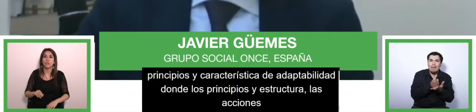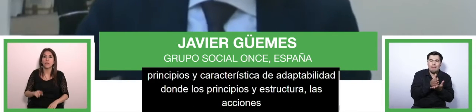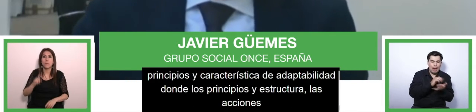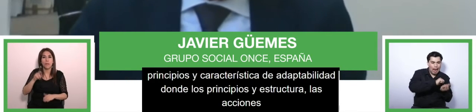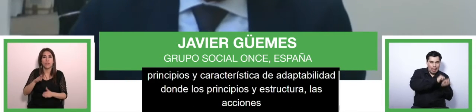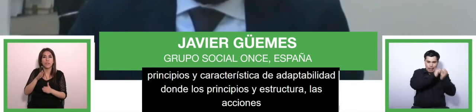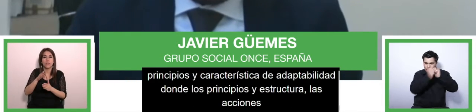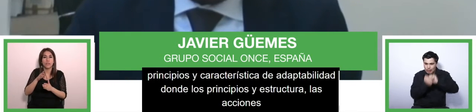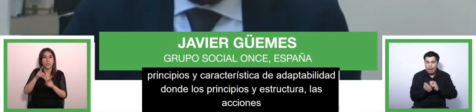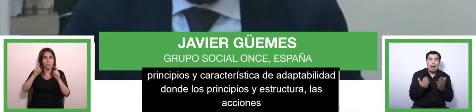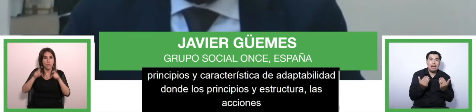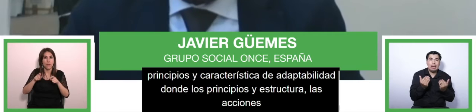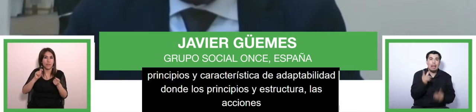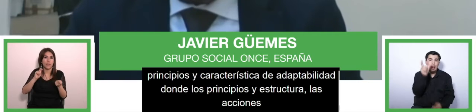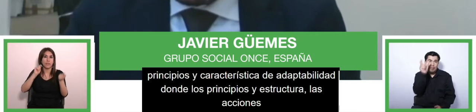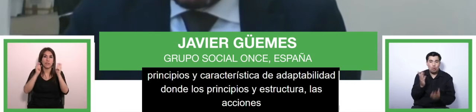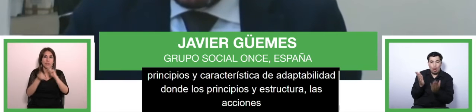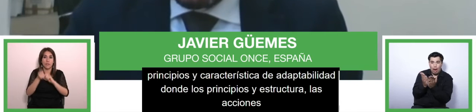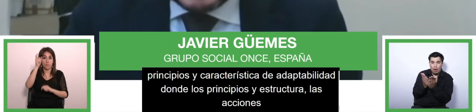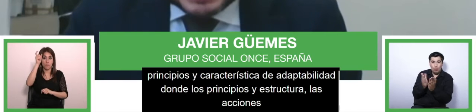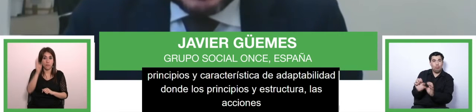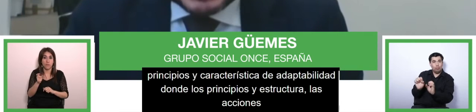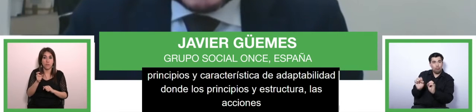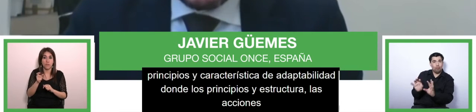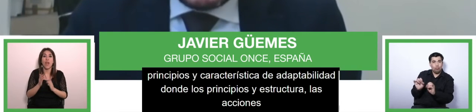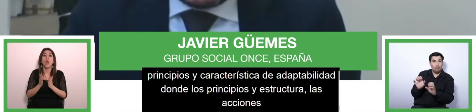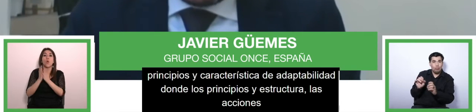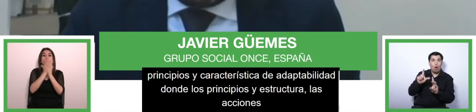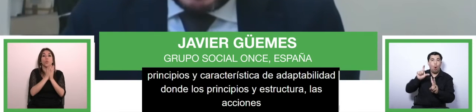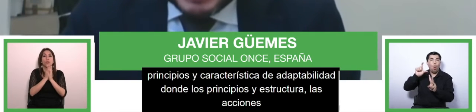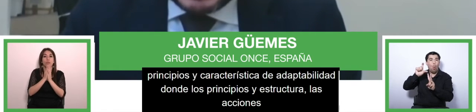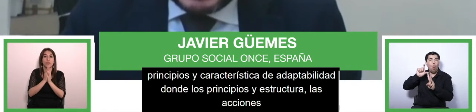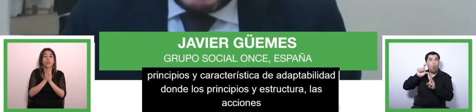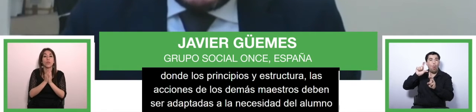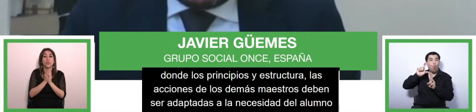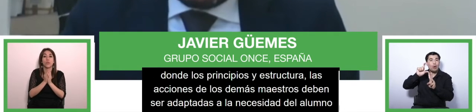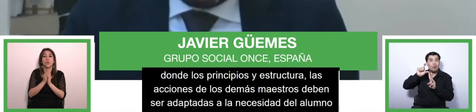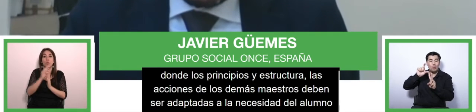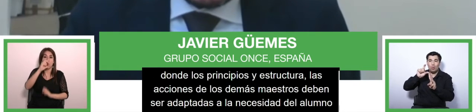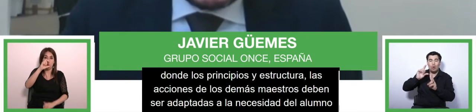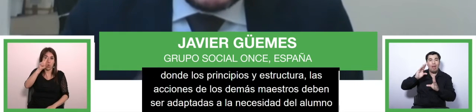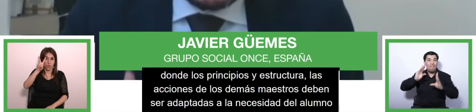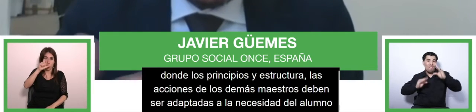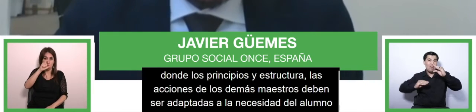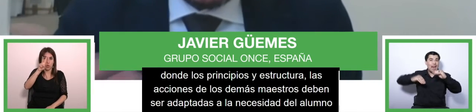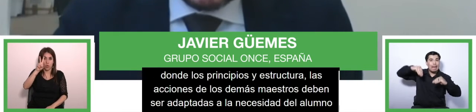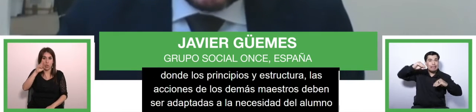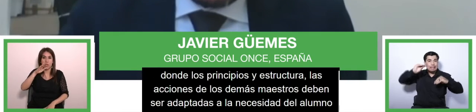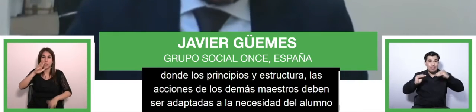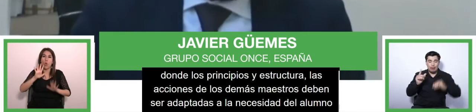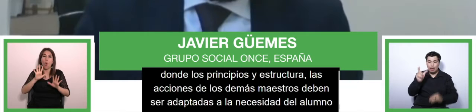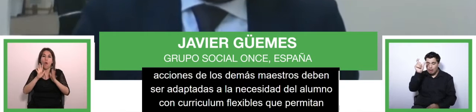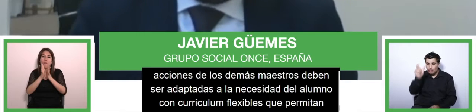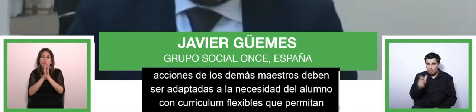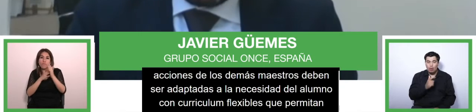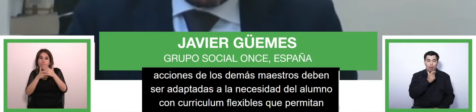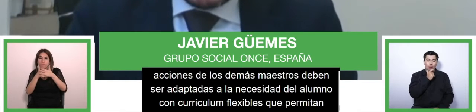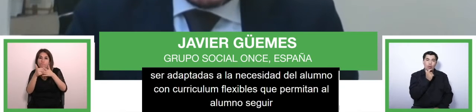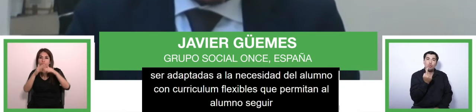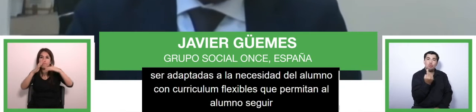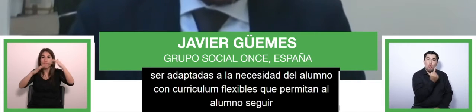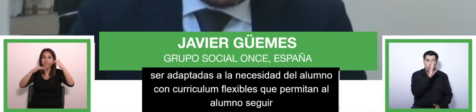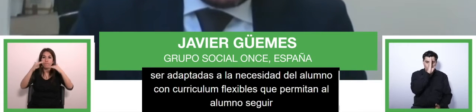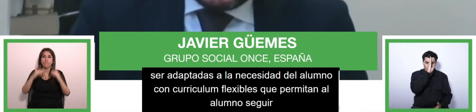adaptadas a la necesidad del alumno con unos currículos flexibles que permitan al alumno seguir su vía de